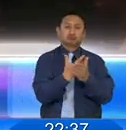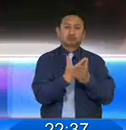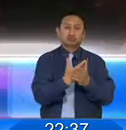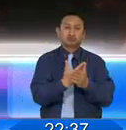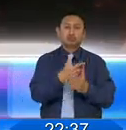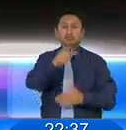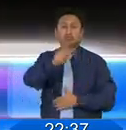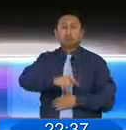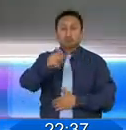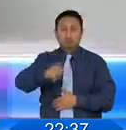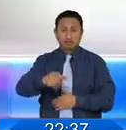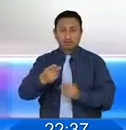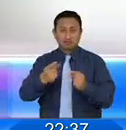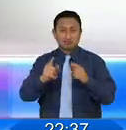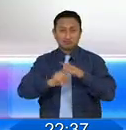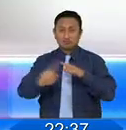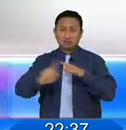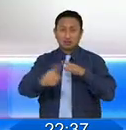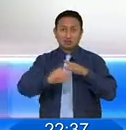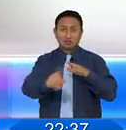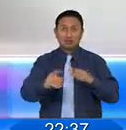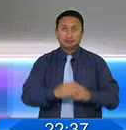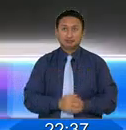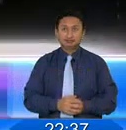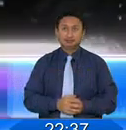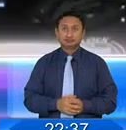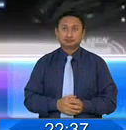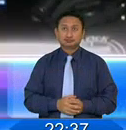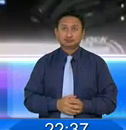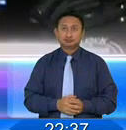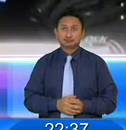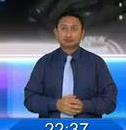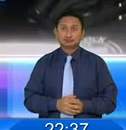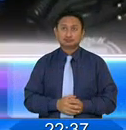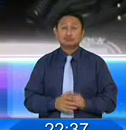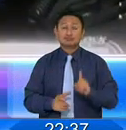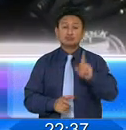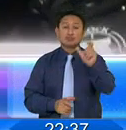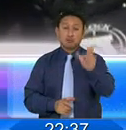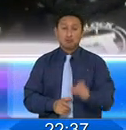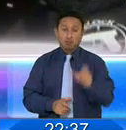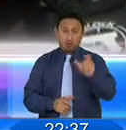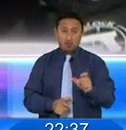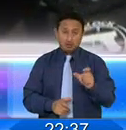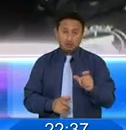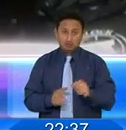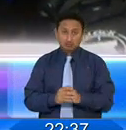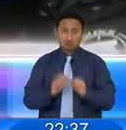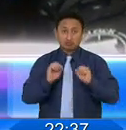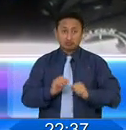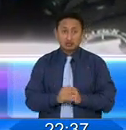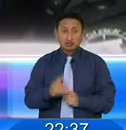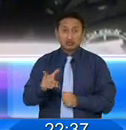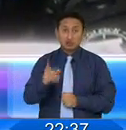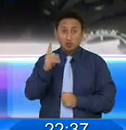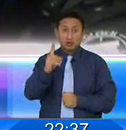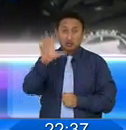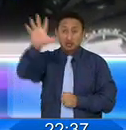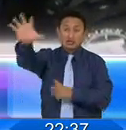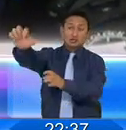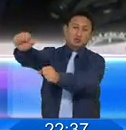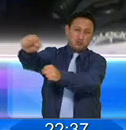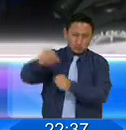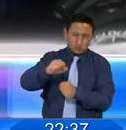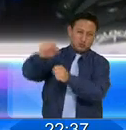presuntos infractores salen en precipitada carrera del vehículo. Entonces la víctima trata de aprender, de sostener a uno de